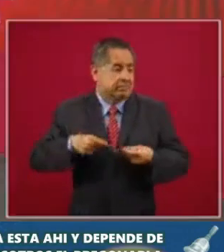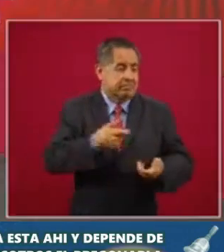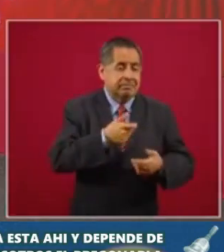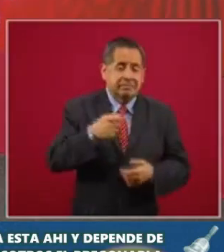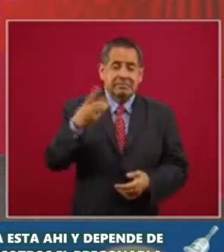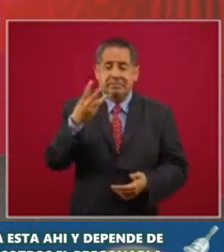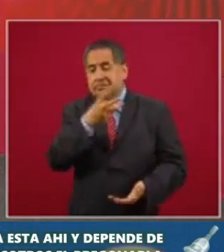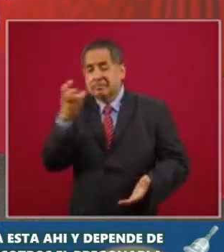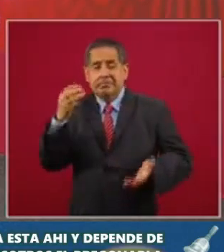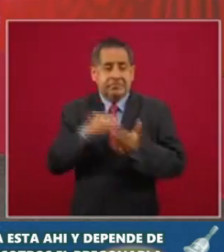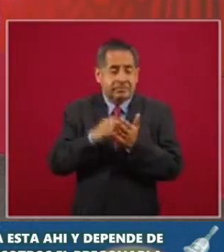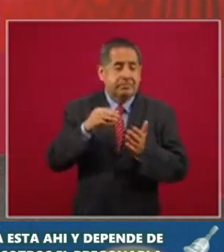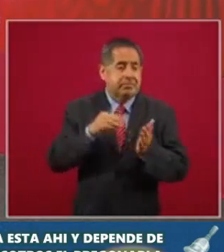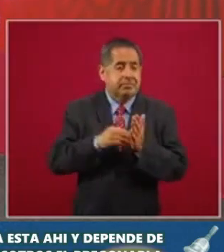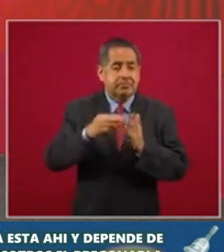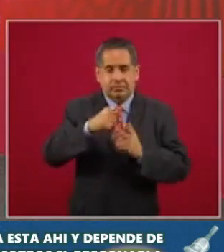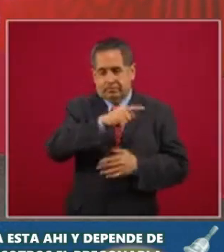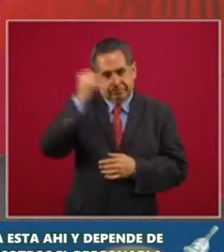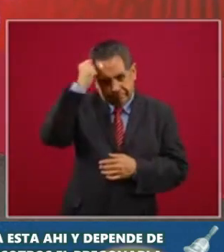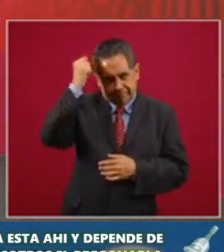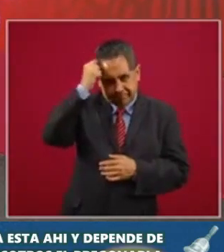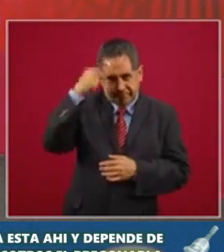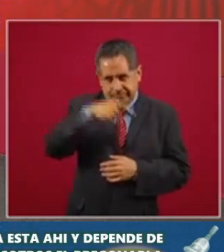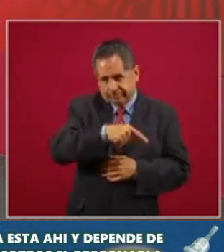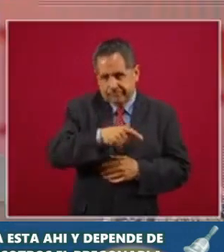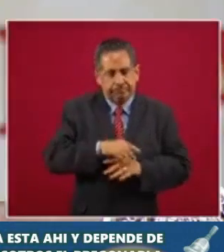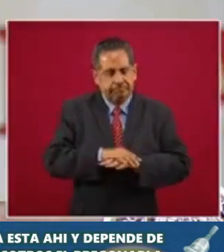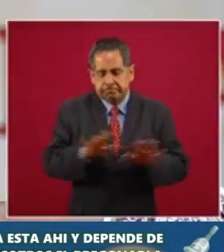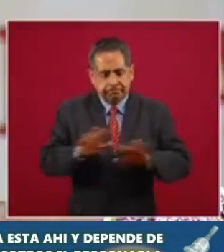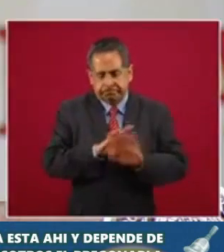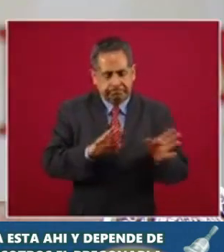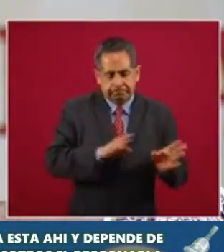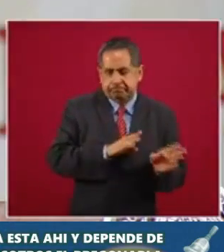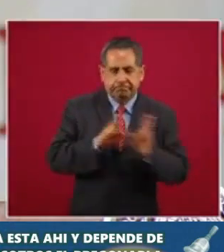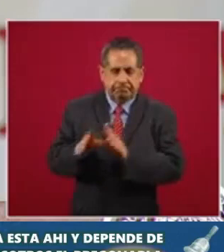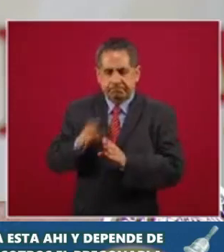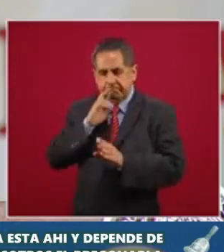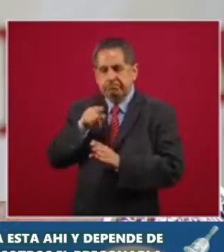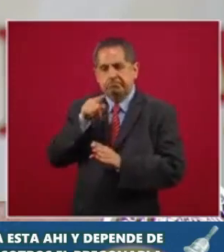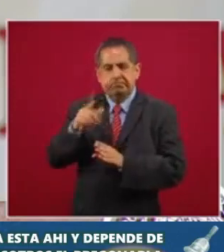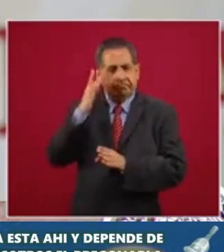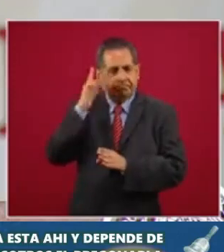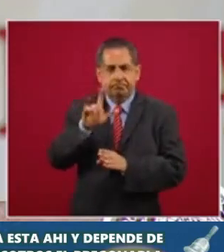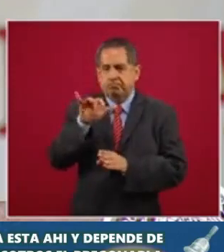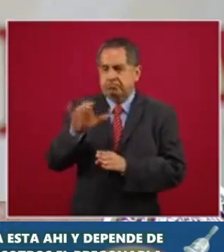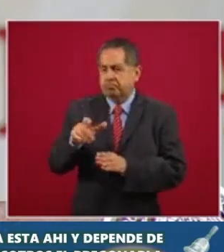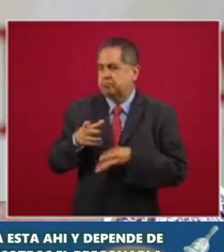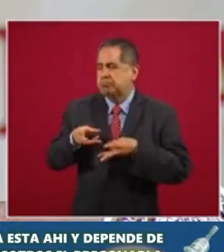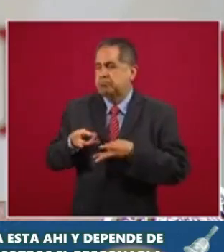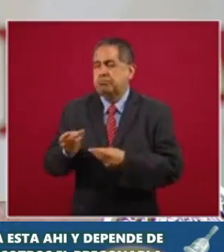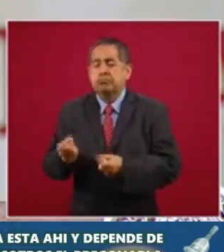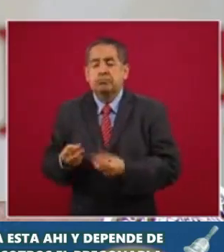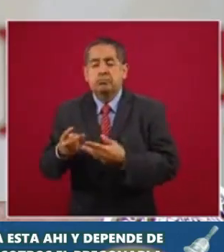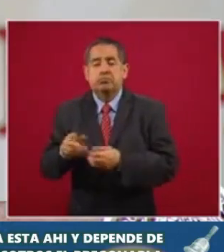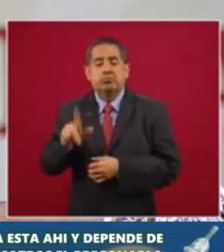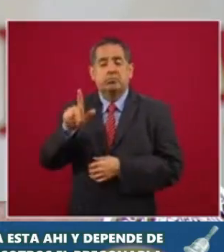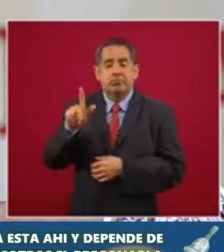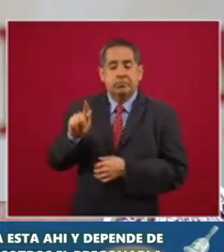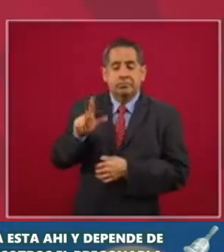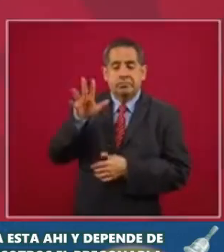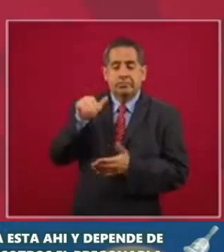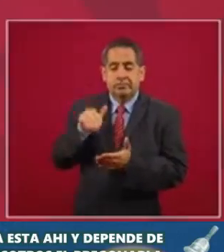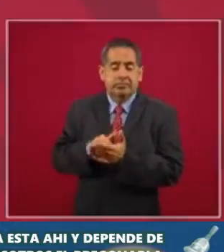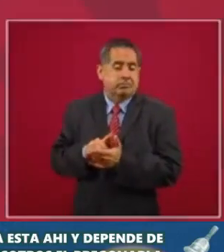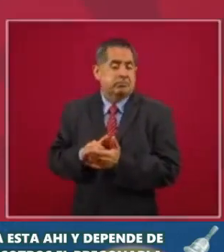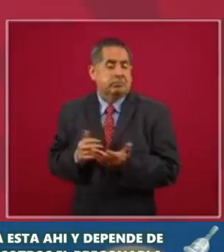el de Texcoco y ahora nos va a costar 75 mil